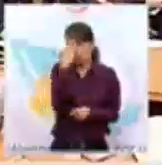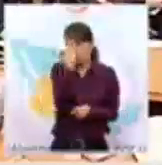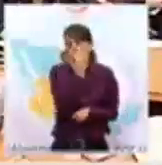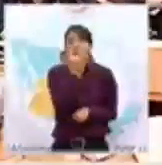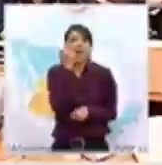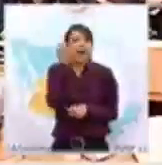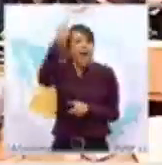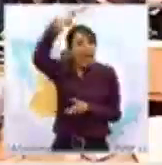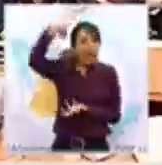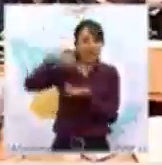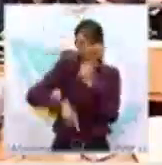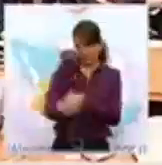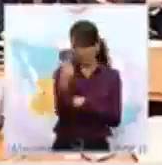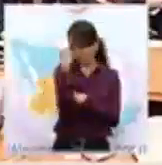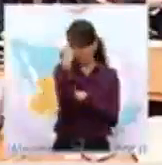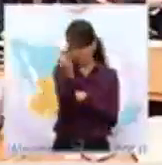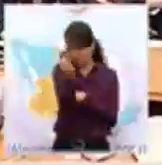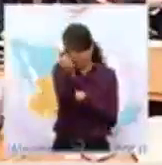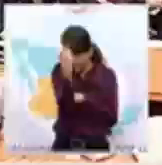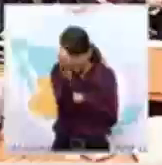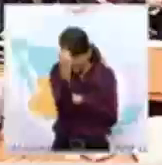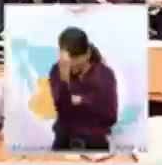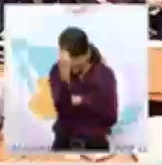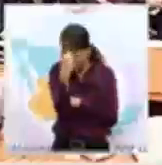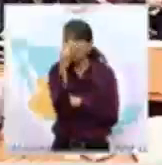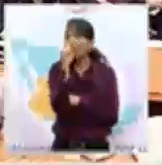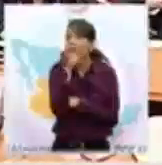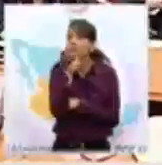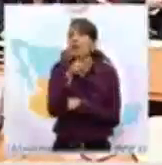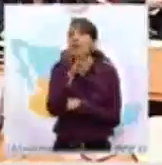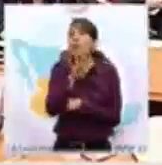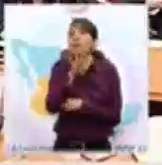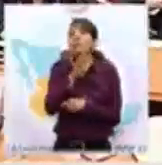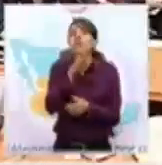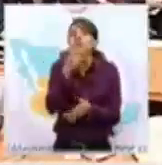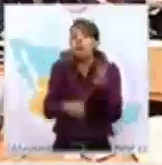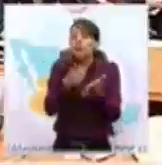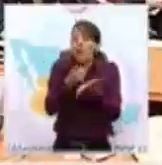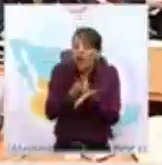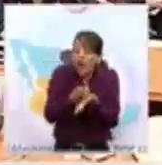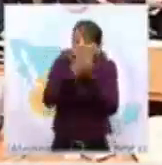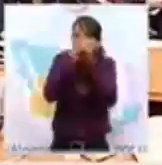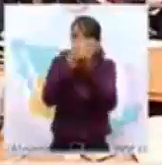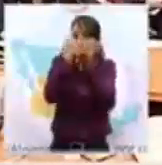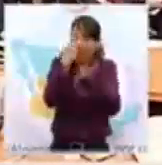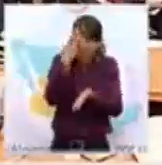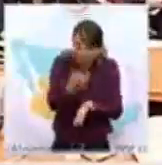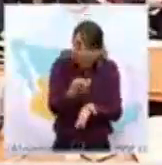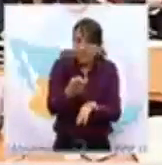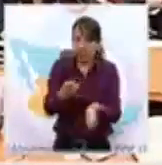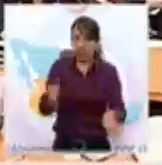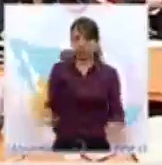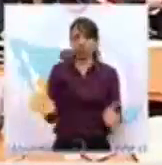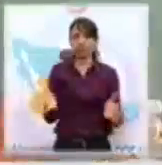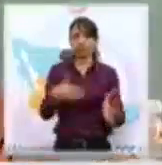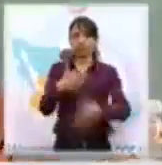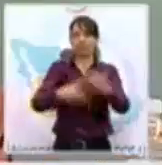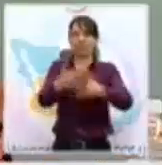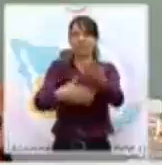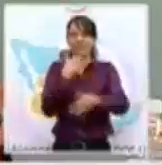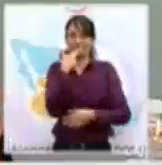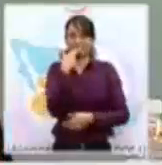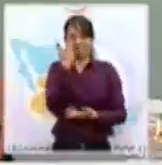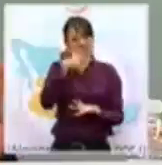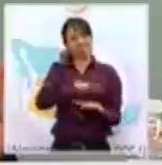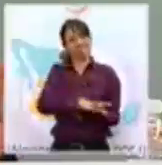centro en capacidades intelectuales, la palanca de cambio. Y que nos hemos olvidado de ese tema. Y pareciera